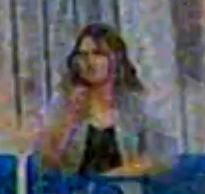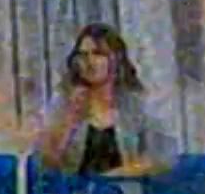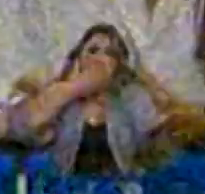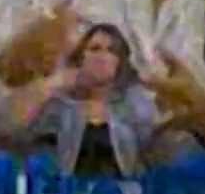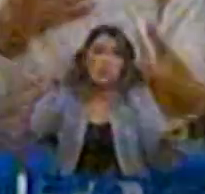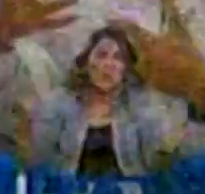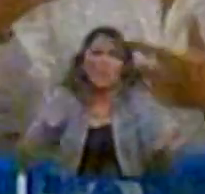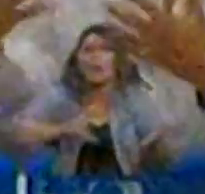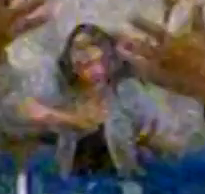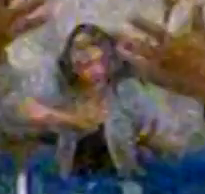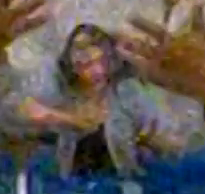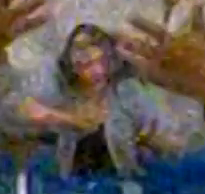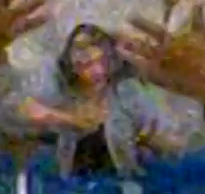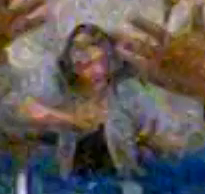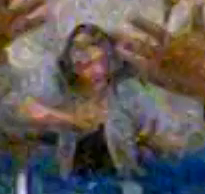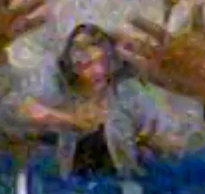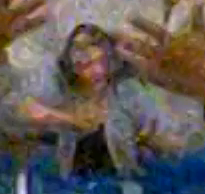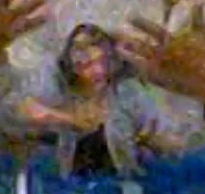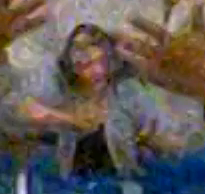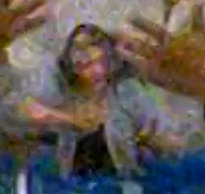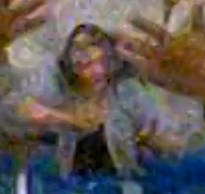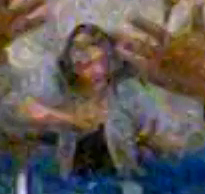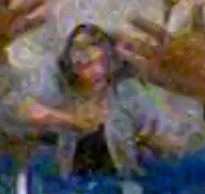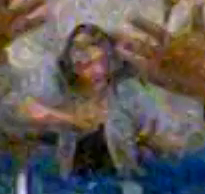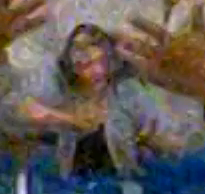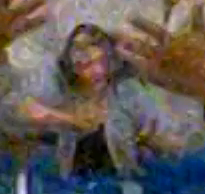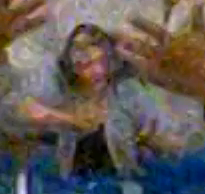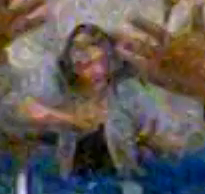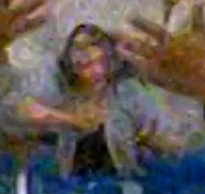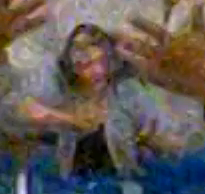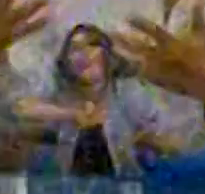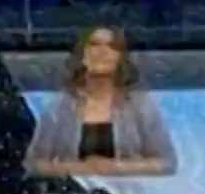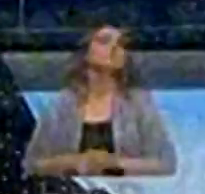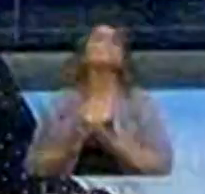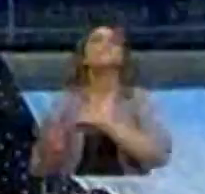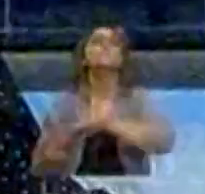simplificado. Giovanna Ramos. Con el objetivo.